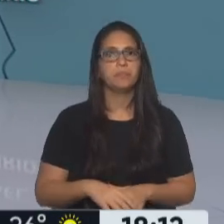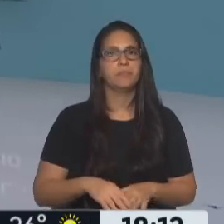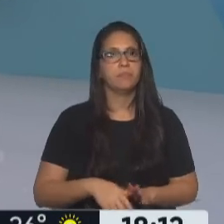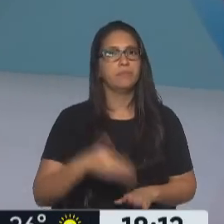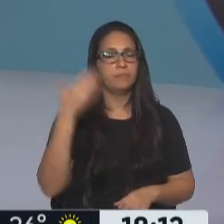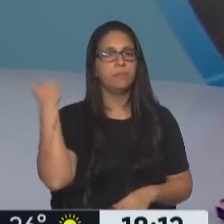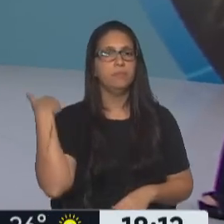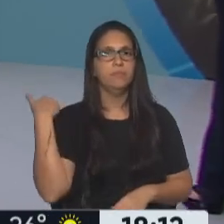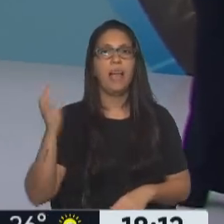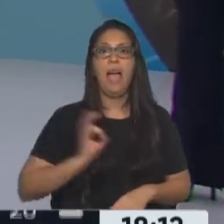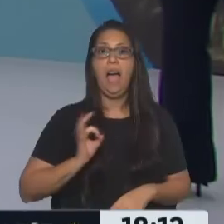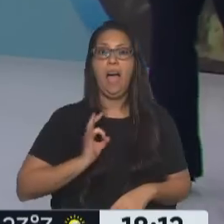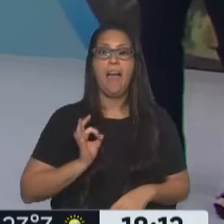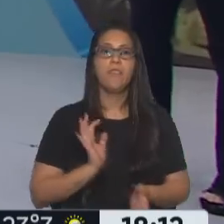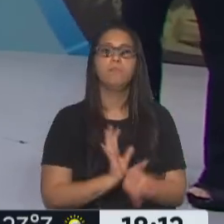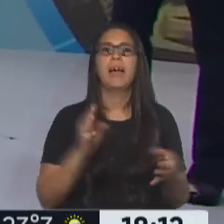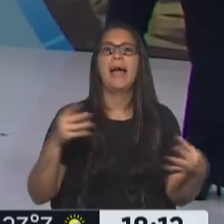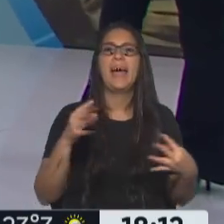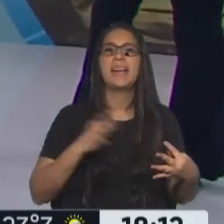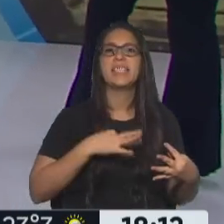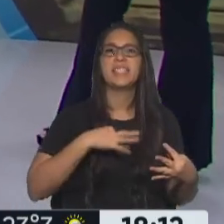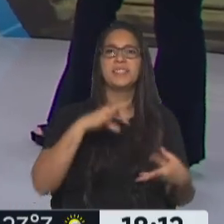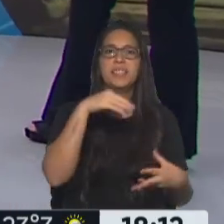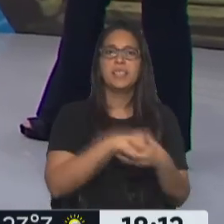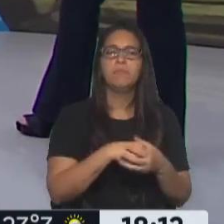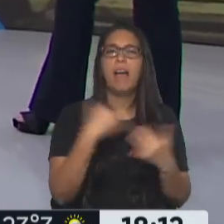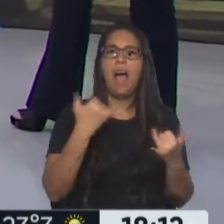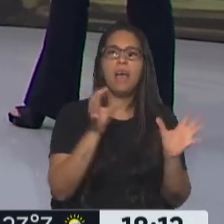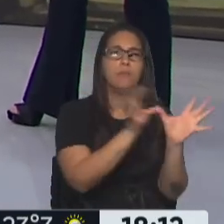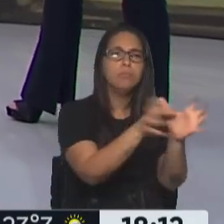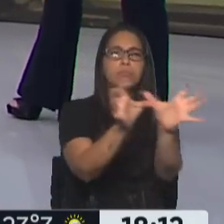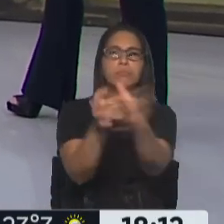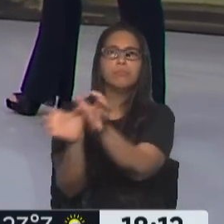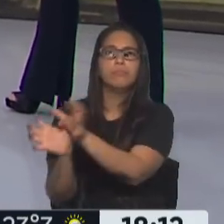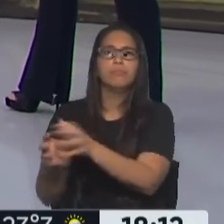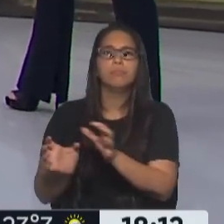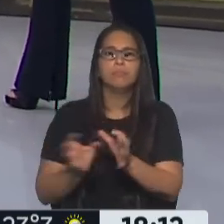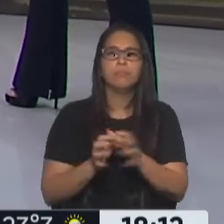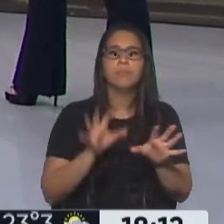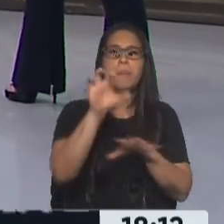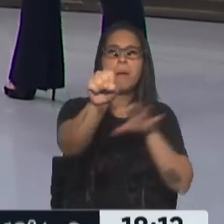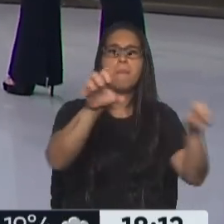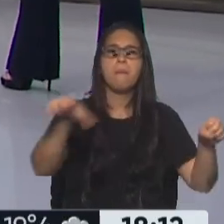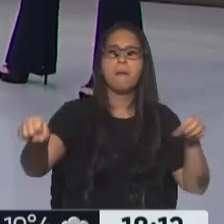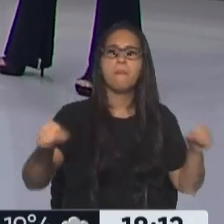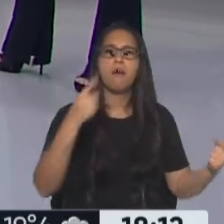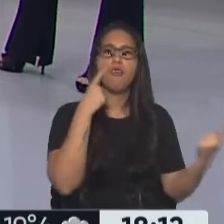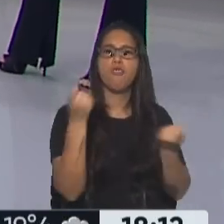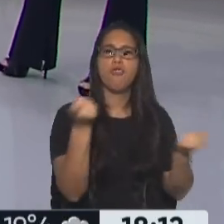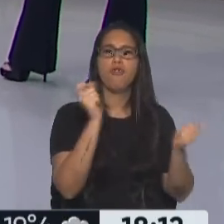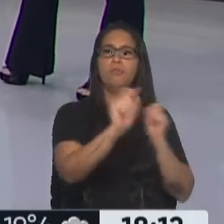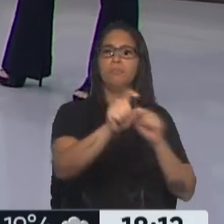estos años considerados de guerra civil, justamente eran varios los actores que controlaban distintas partes, más allá de que